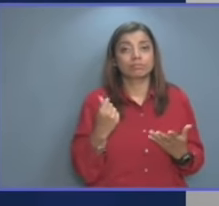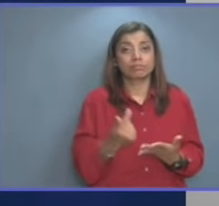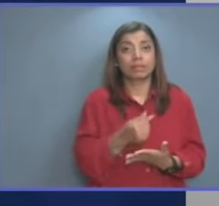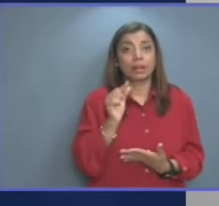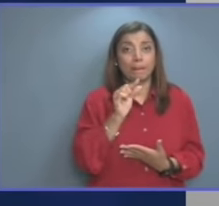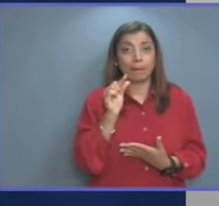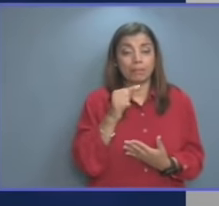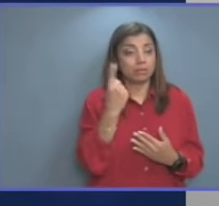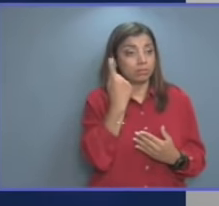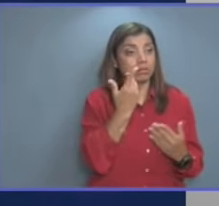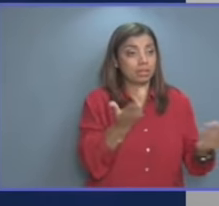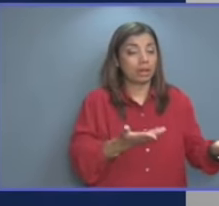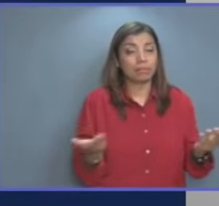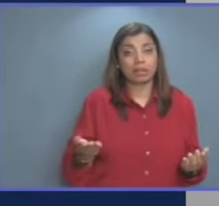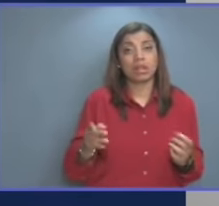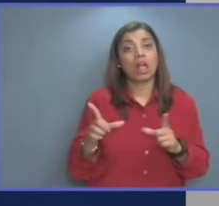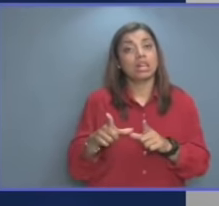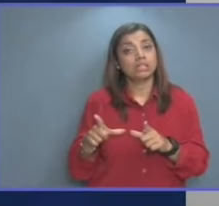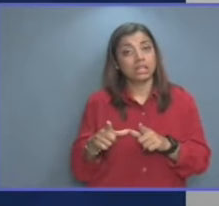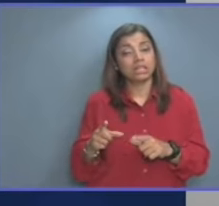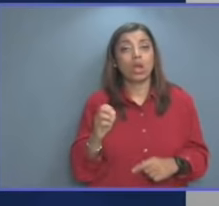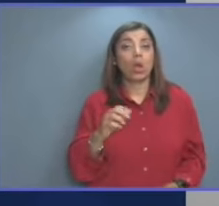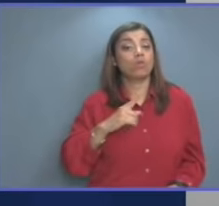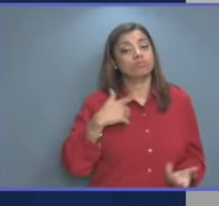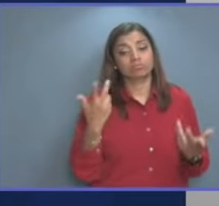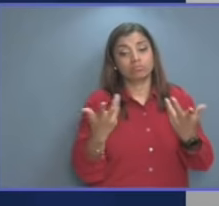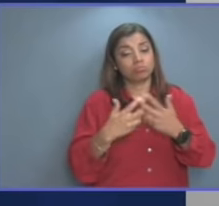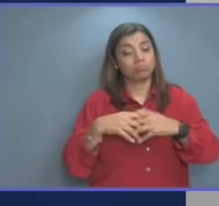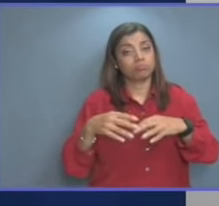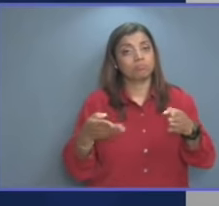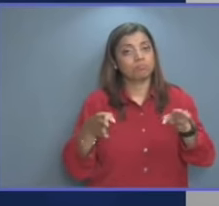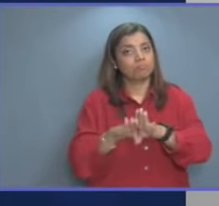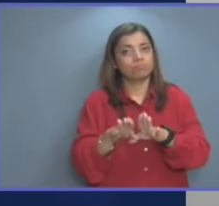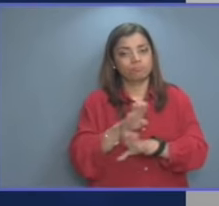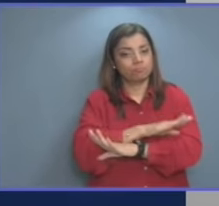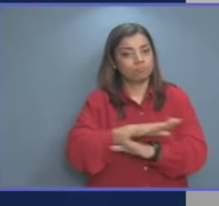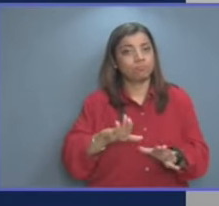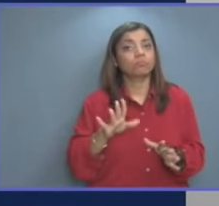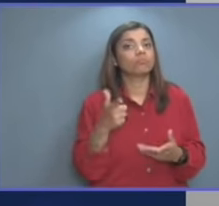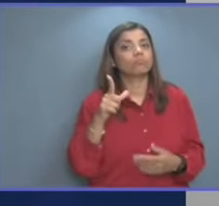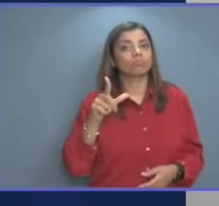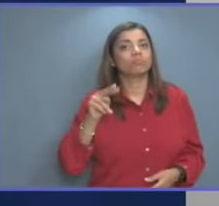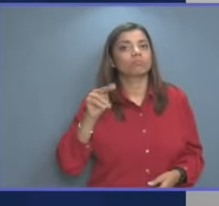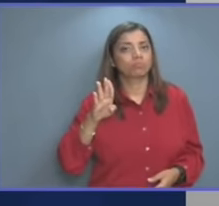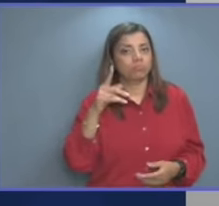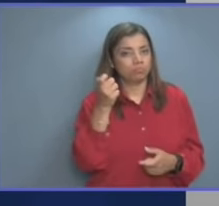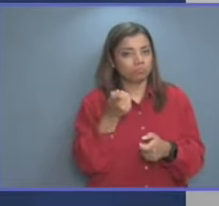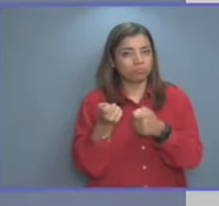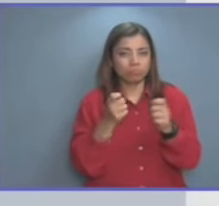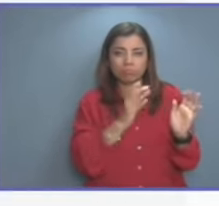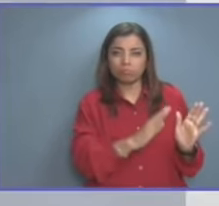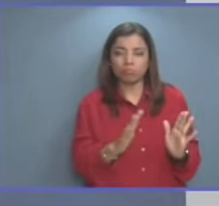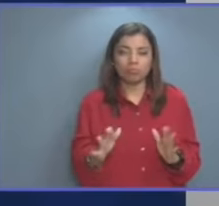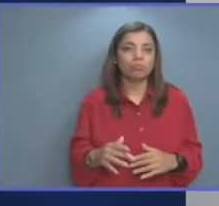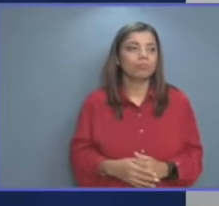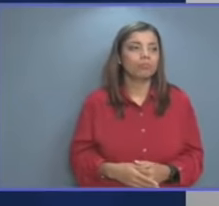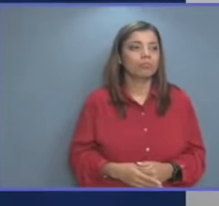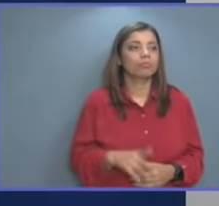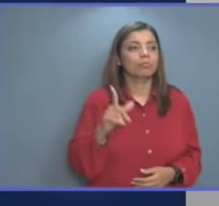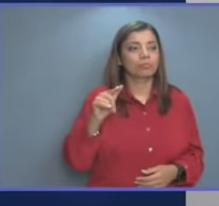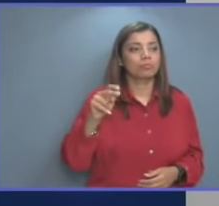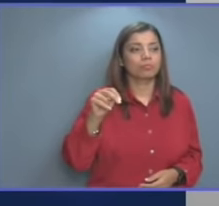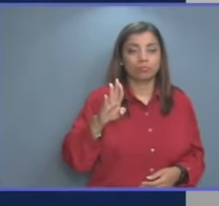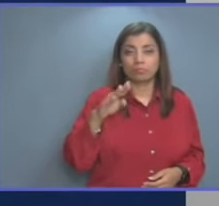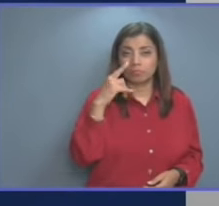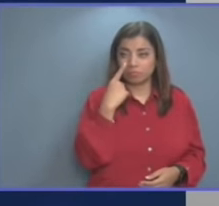permiso y licencia de lo contrario serán cerrados pues la lotería se convertirá en un ente regulador la lotería podrá inspeccionar